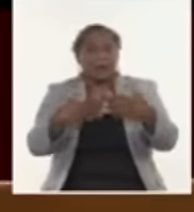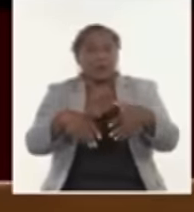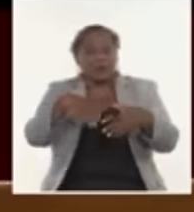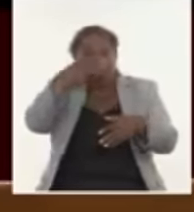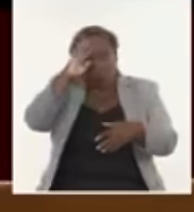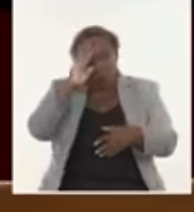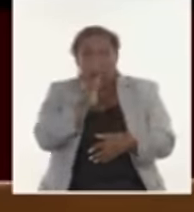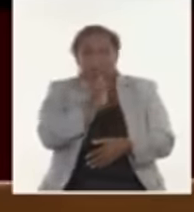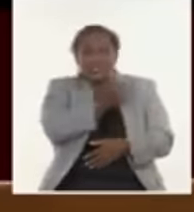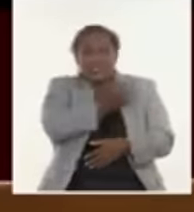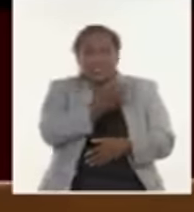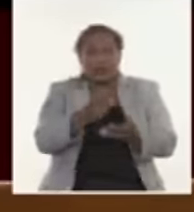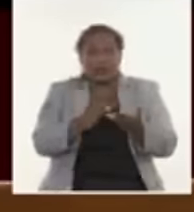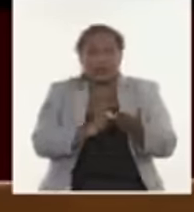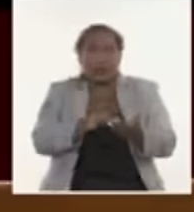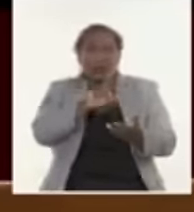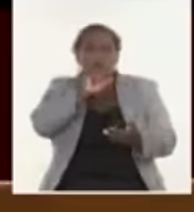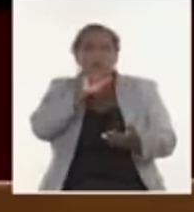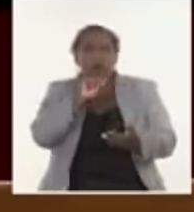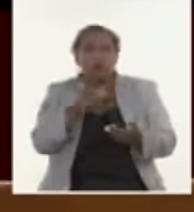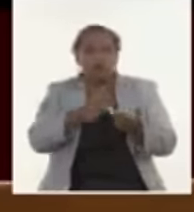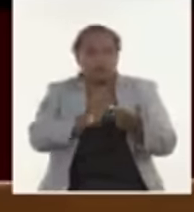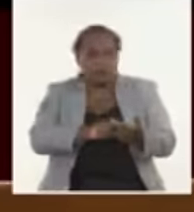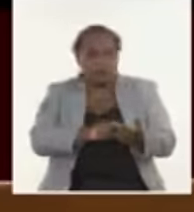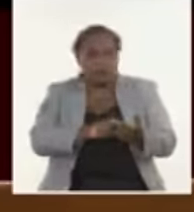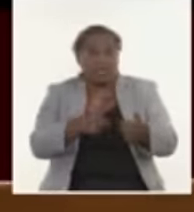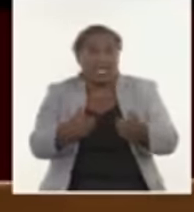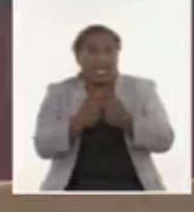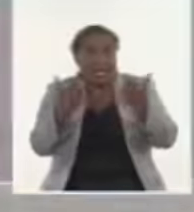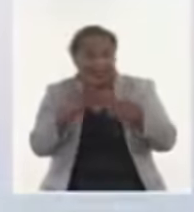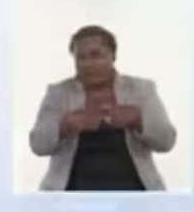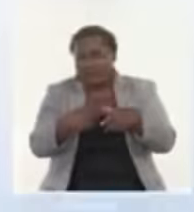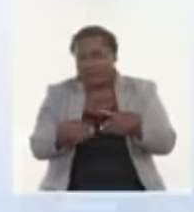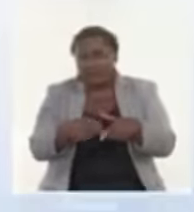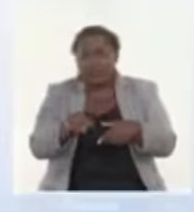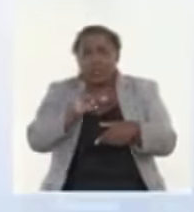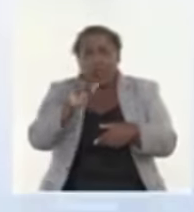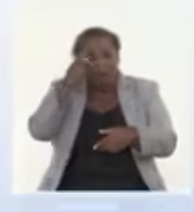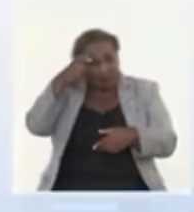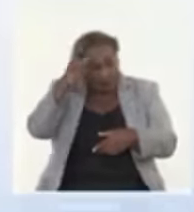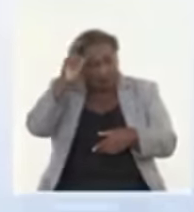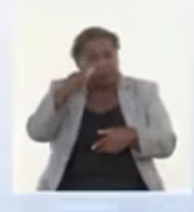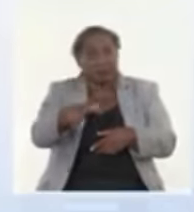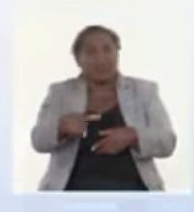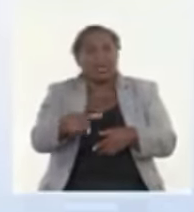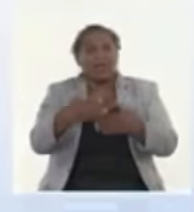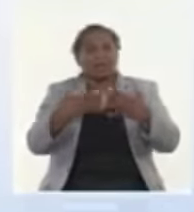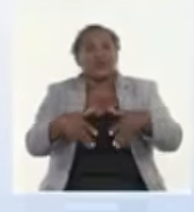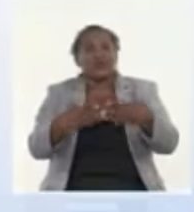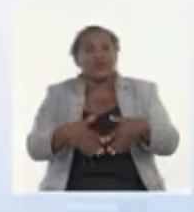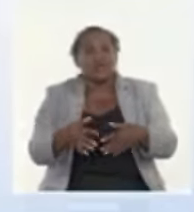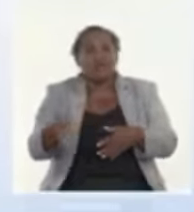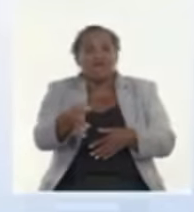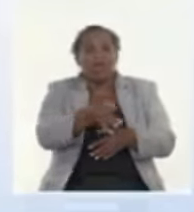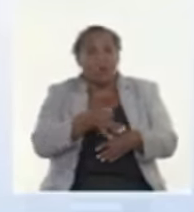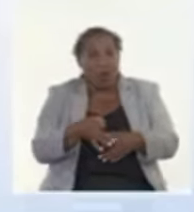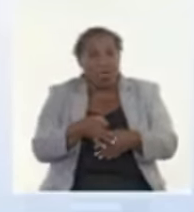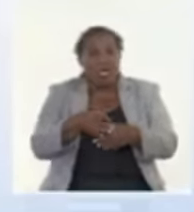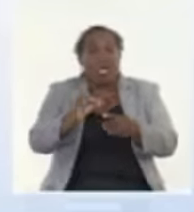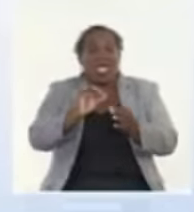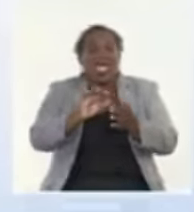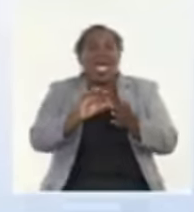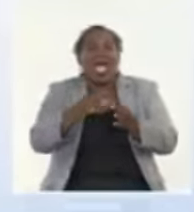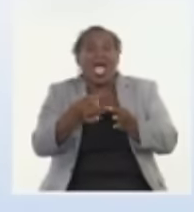cerdo, pollo, ganado vacuno, bufalino, para producir frijoles, arroz, maíz, soya,